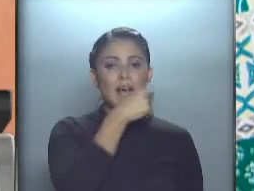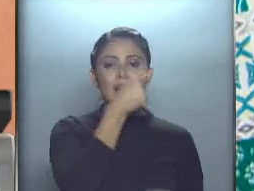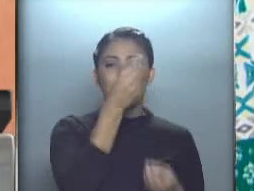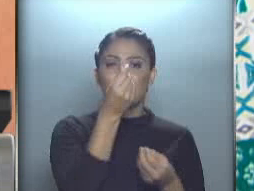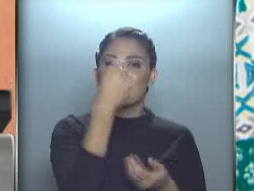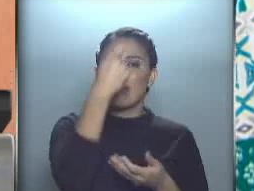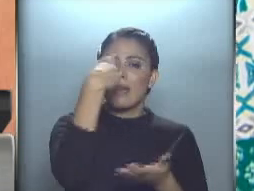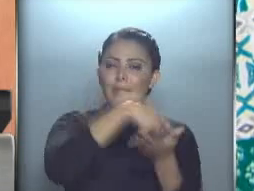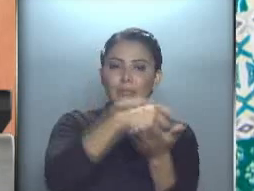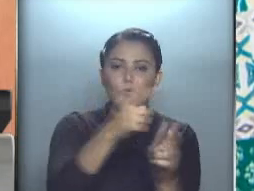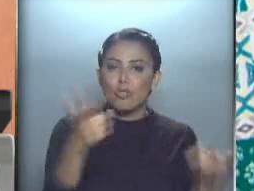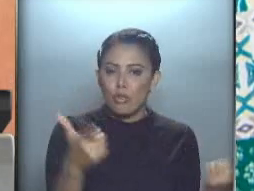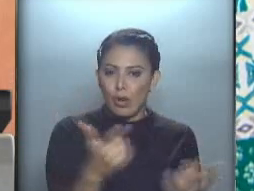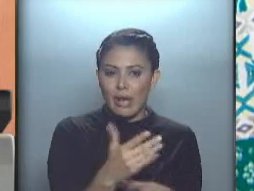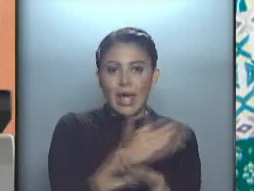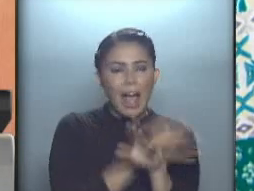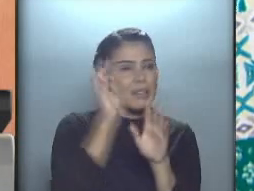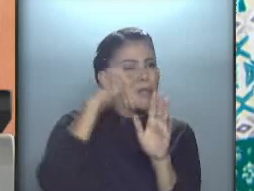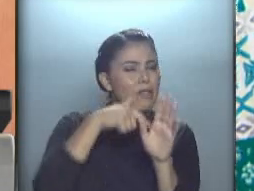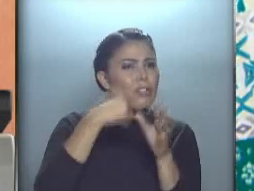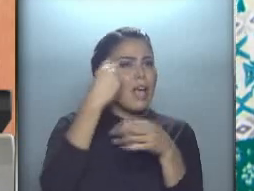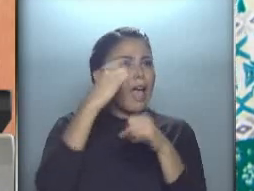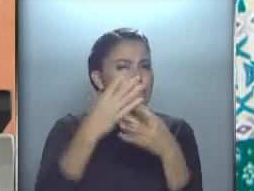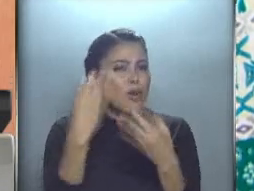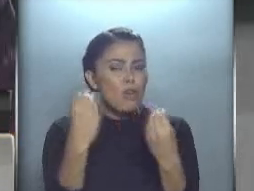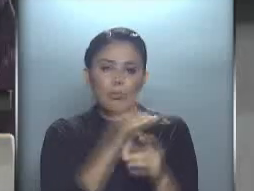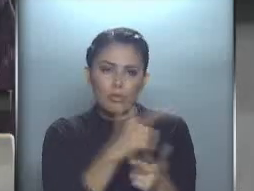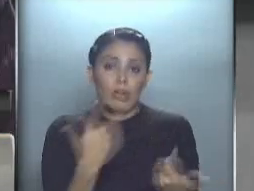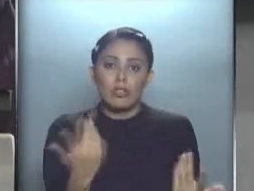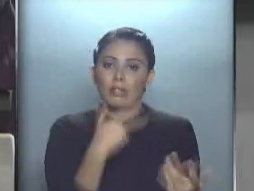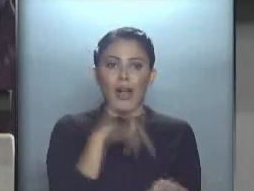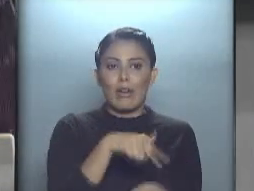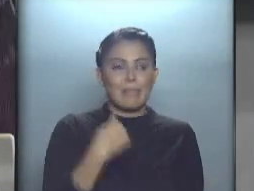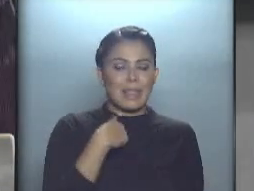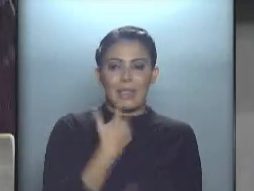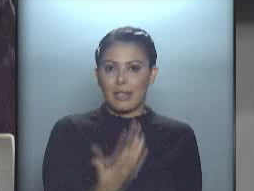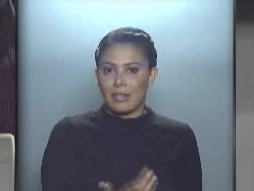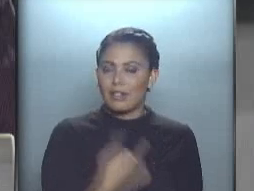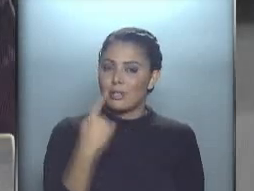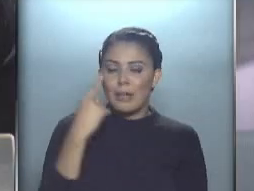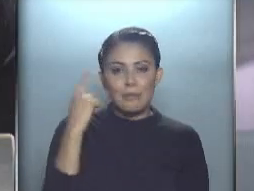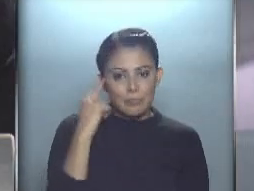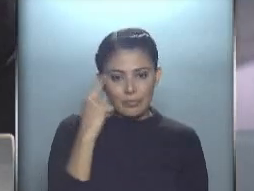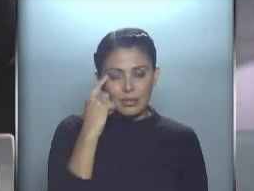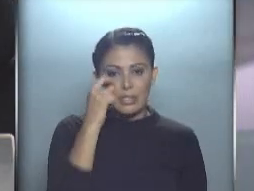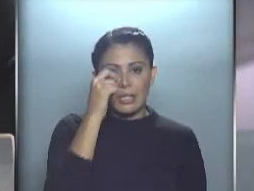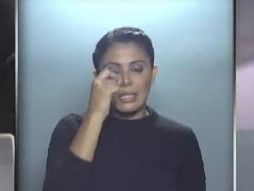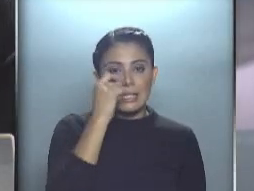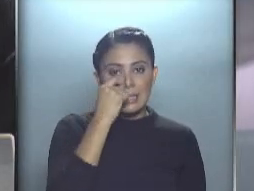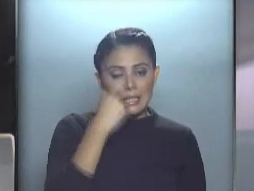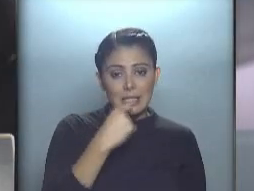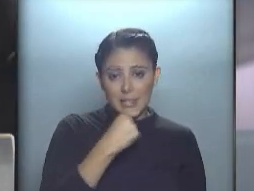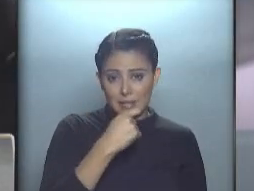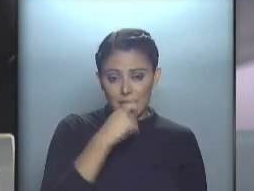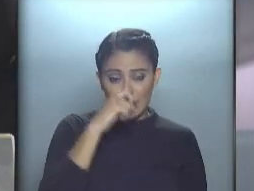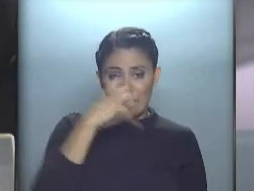planificado nada, se les vino todo esto. Entonces, nosotros también calculamos que esta tardanza, digamos, que